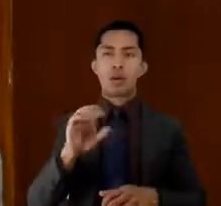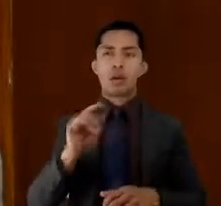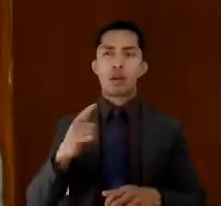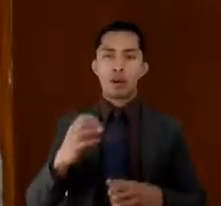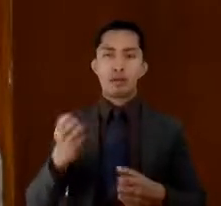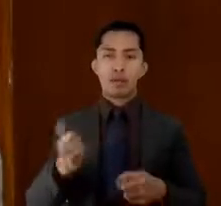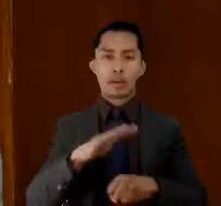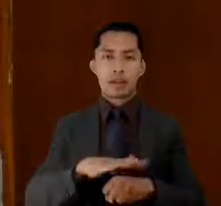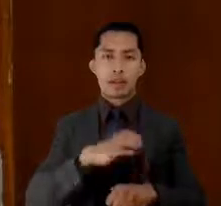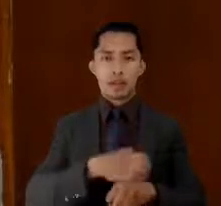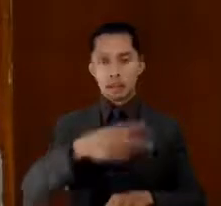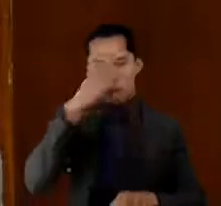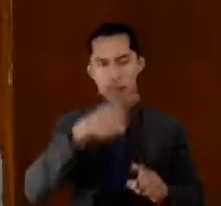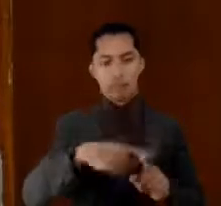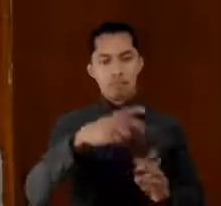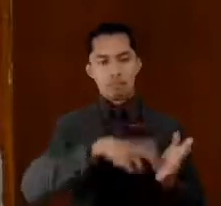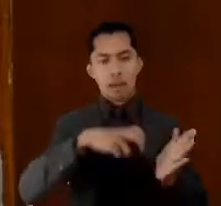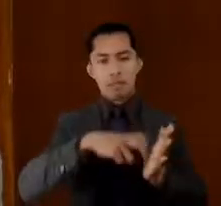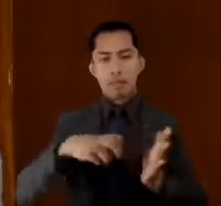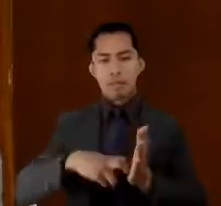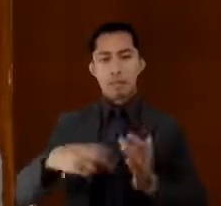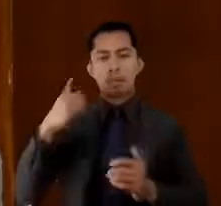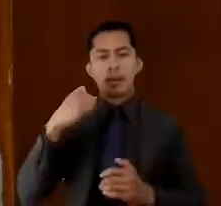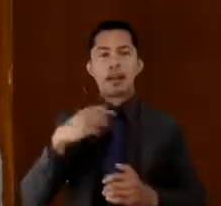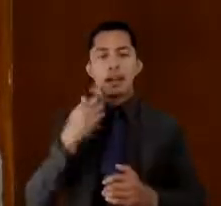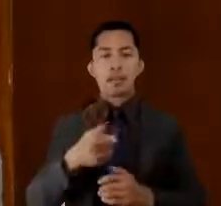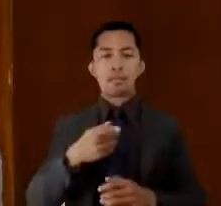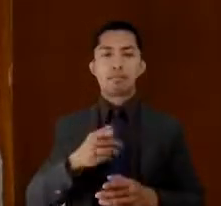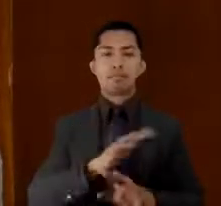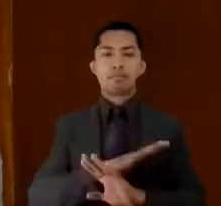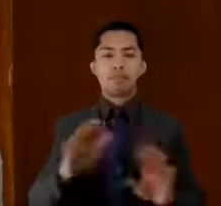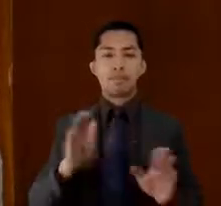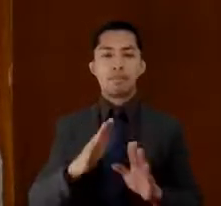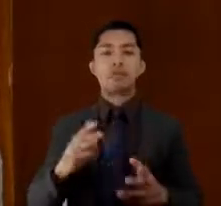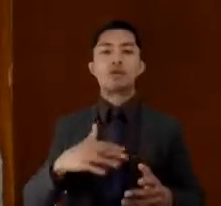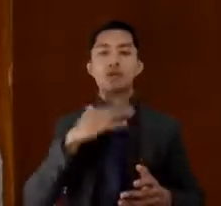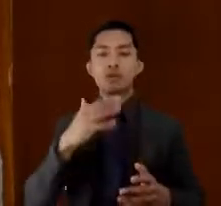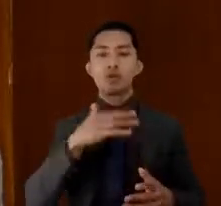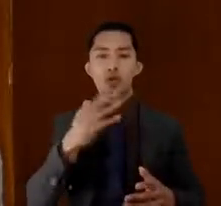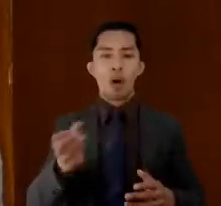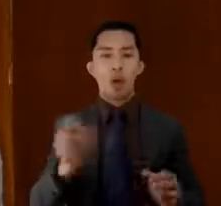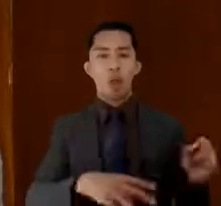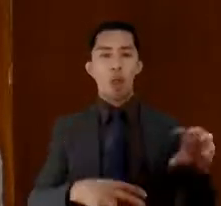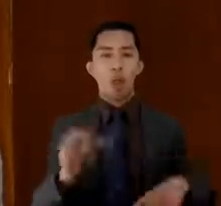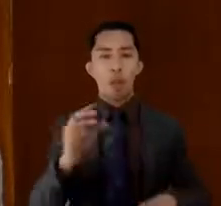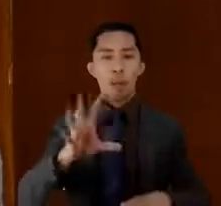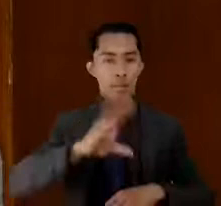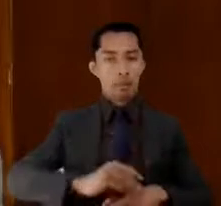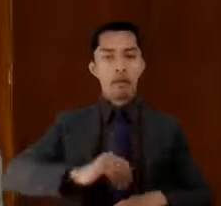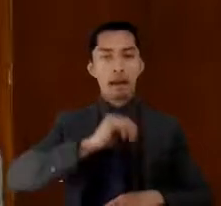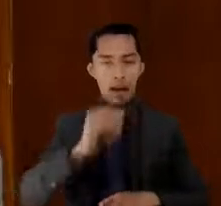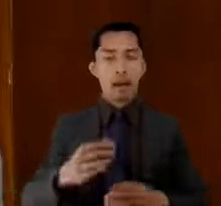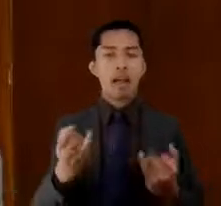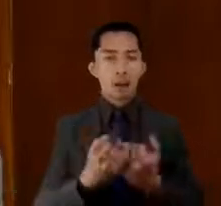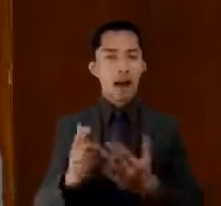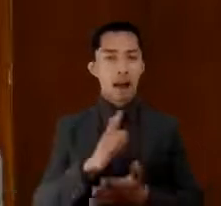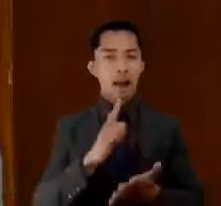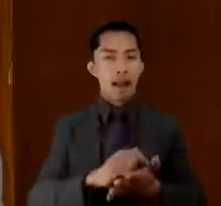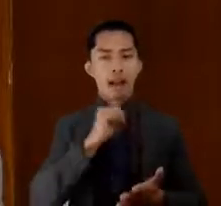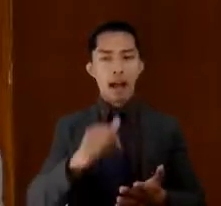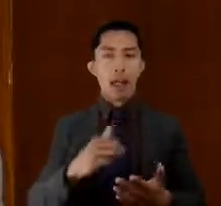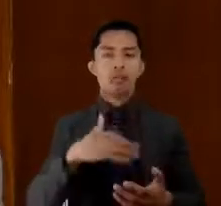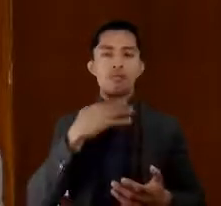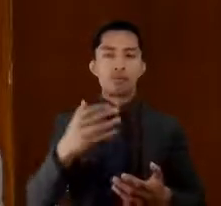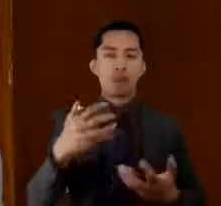México, con objeto de combatir la proliferación de tiraderos clandestinos y áreas de descarga ilegal de residuos sólidos